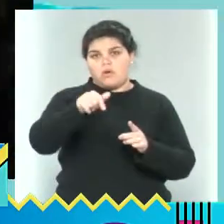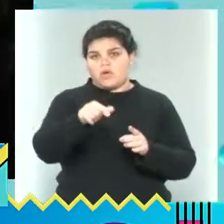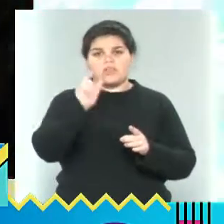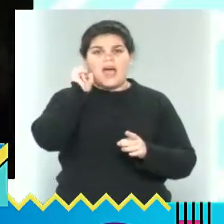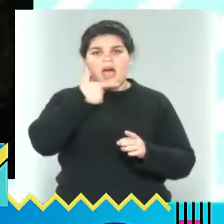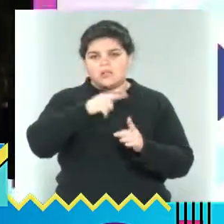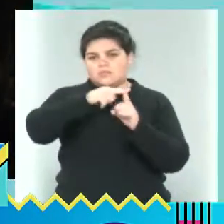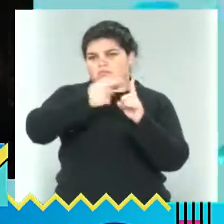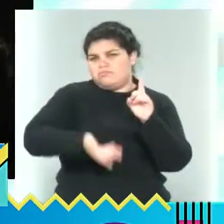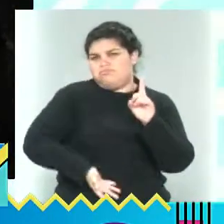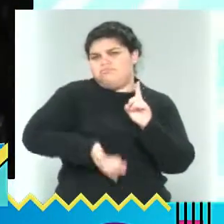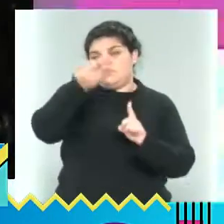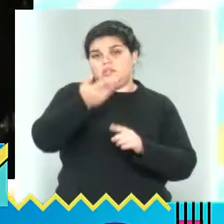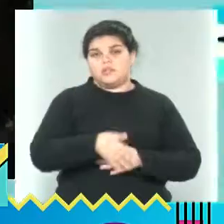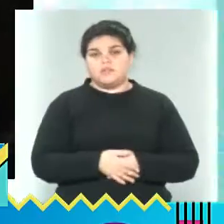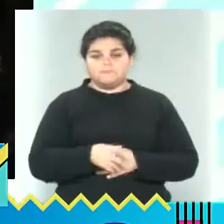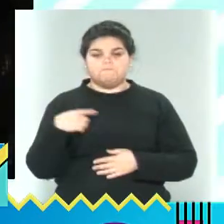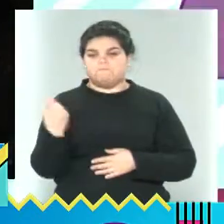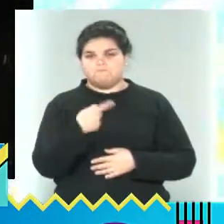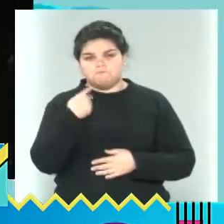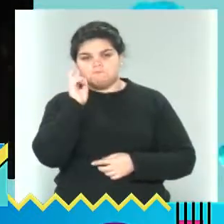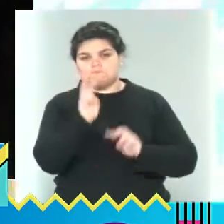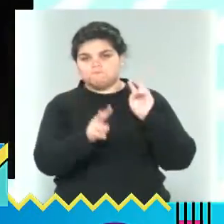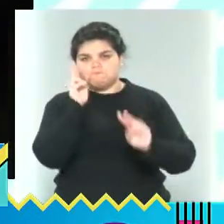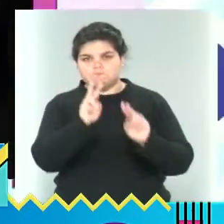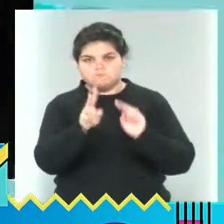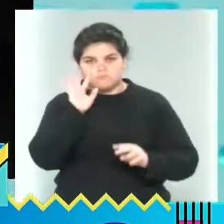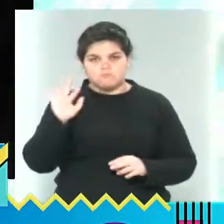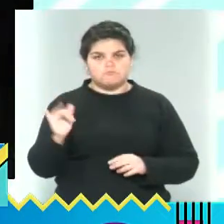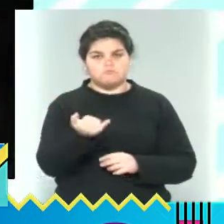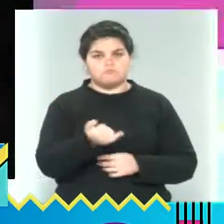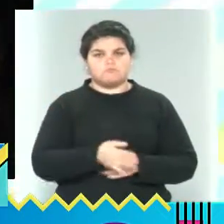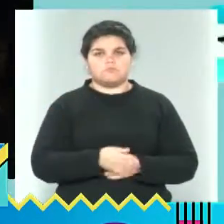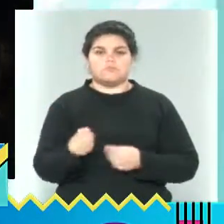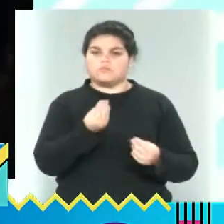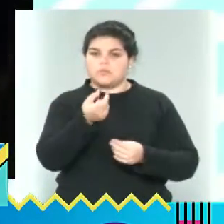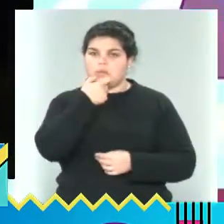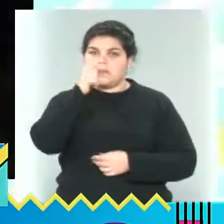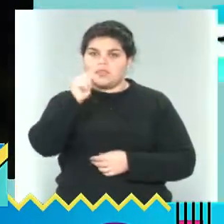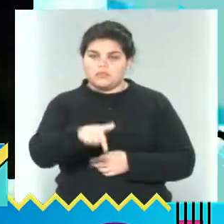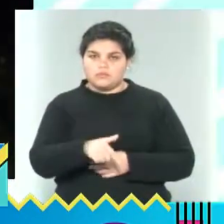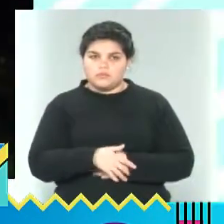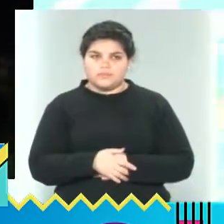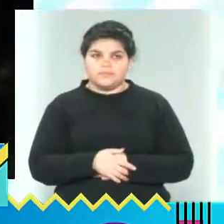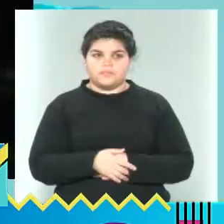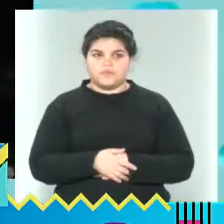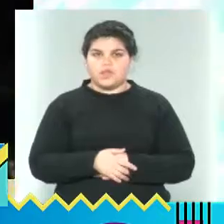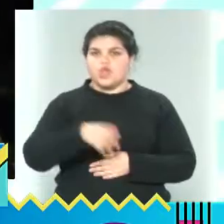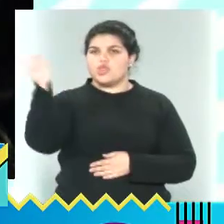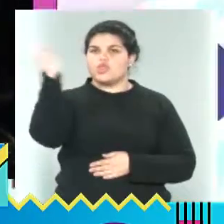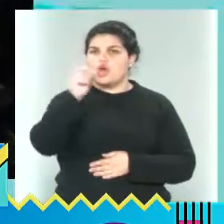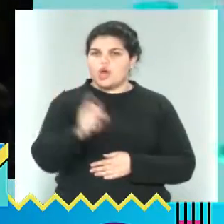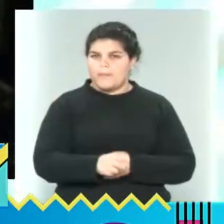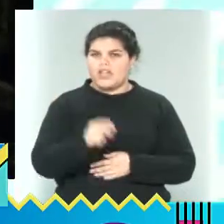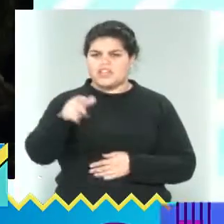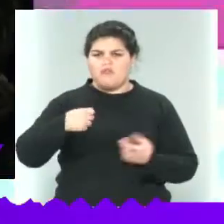y que bueno, lo estamos viendo a través de una serie por ejemplo, en Mendoza, tormentas convectivas que